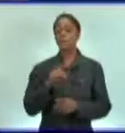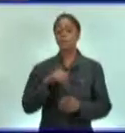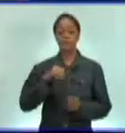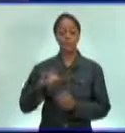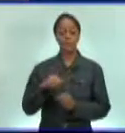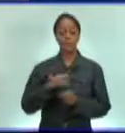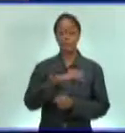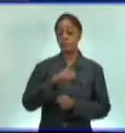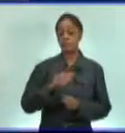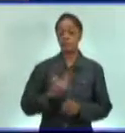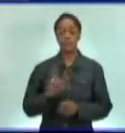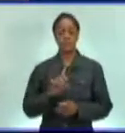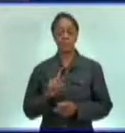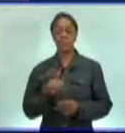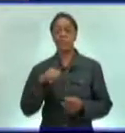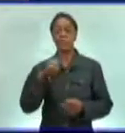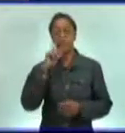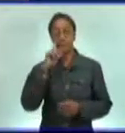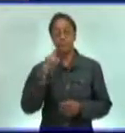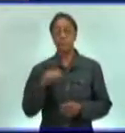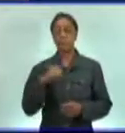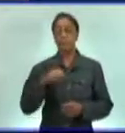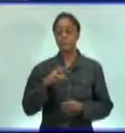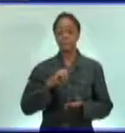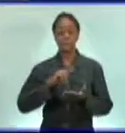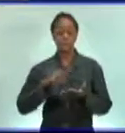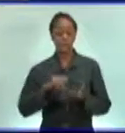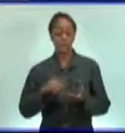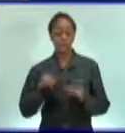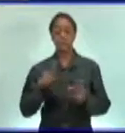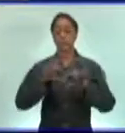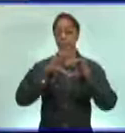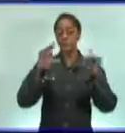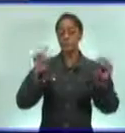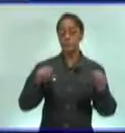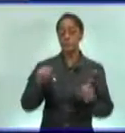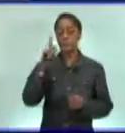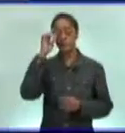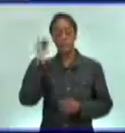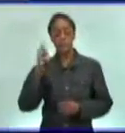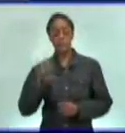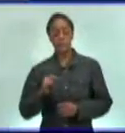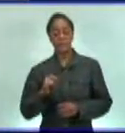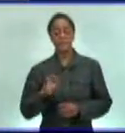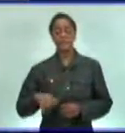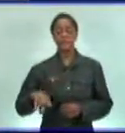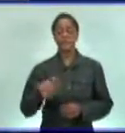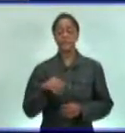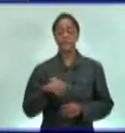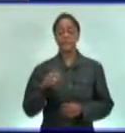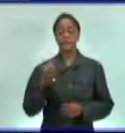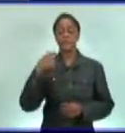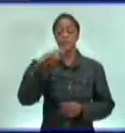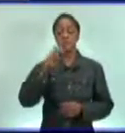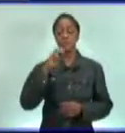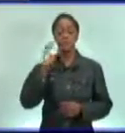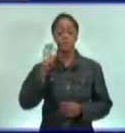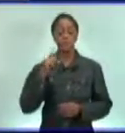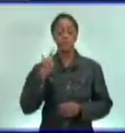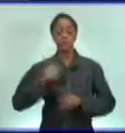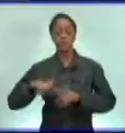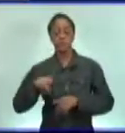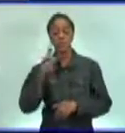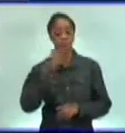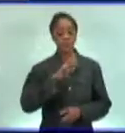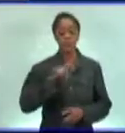ser útiles, ya que permitieron la lectura de mapas y así Colón y otros descubridores